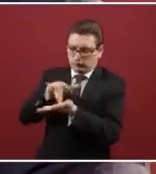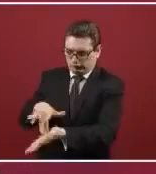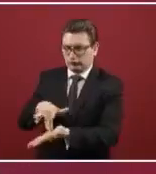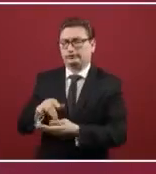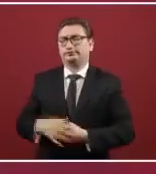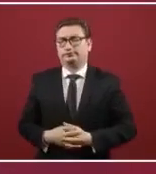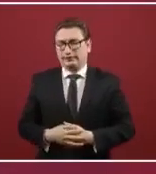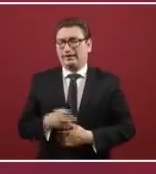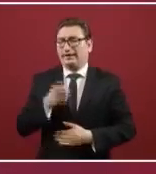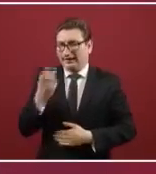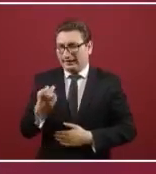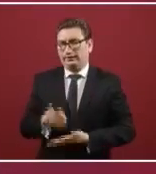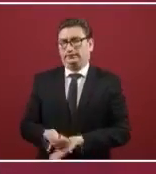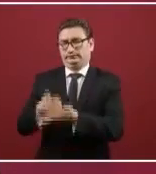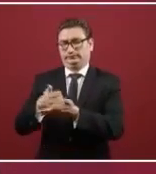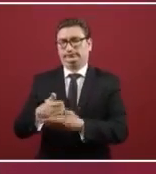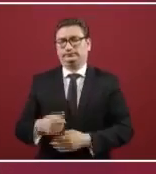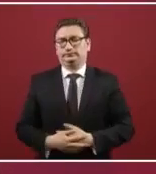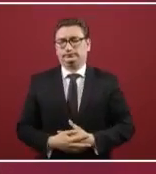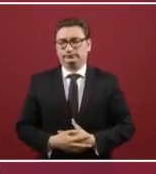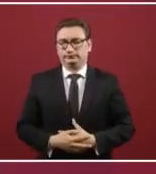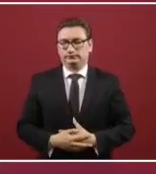Les va a ayudar